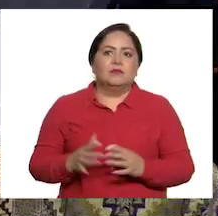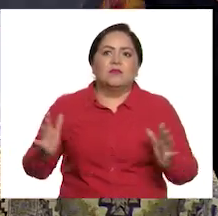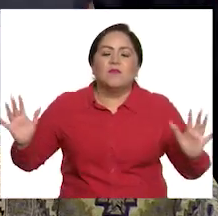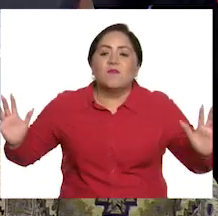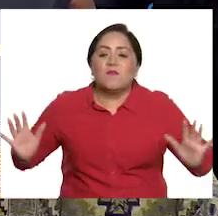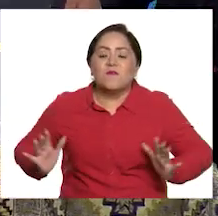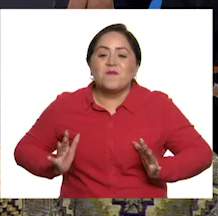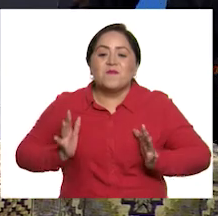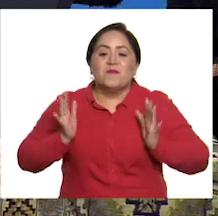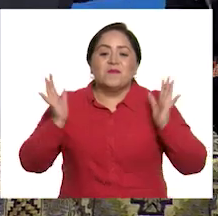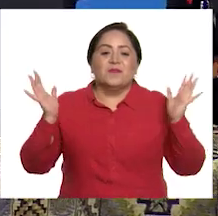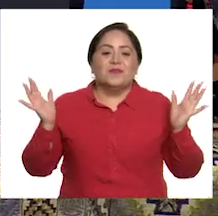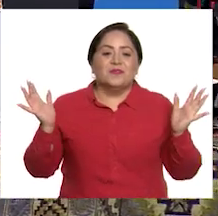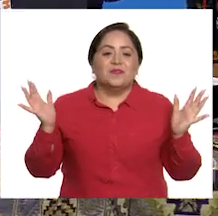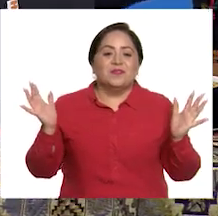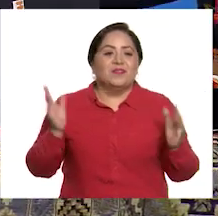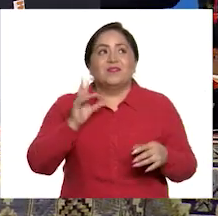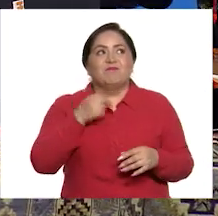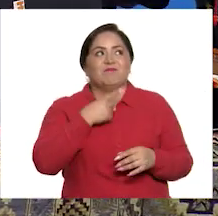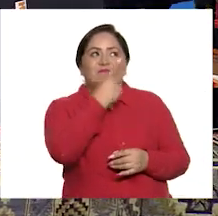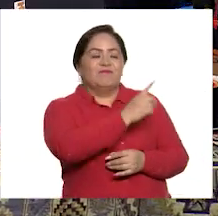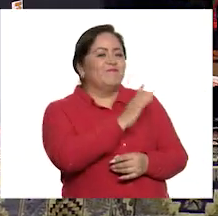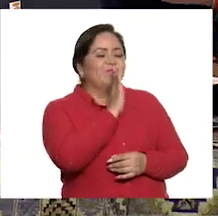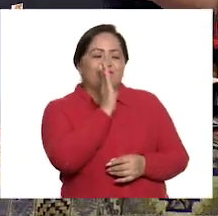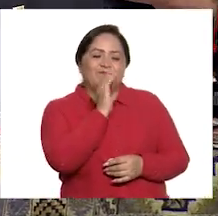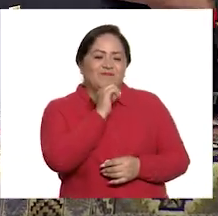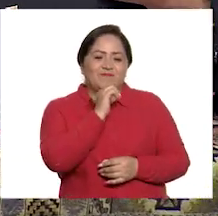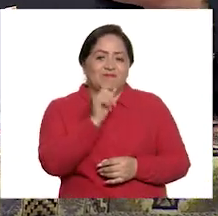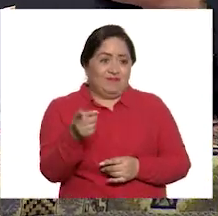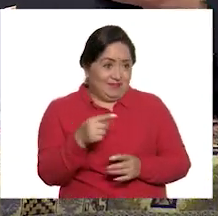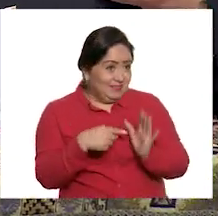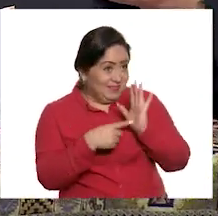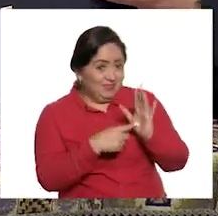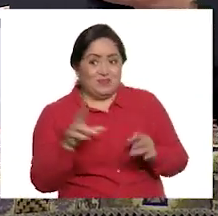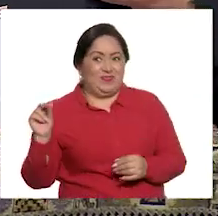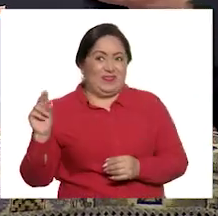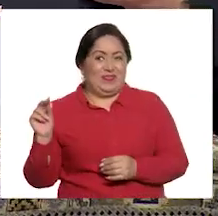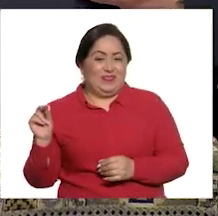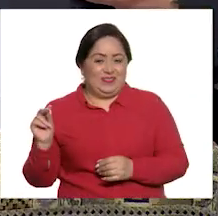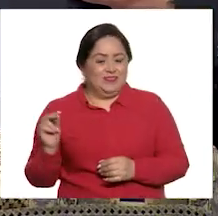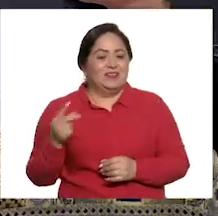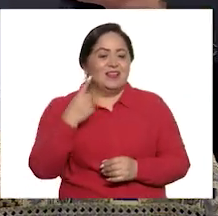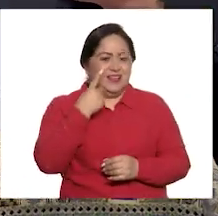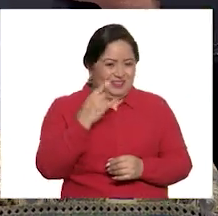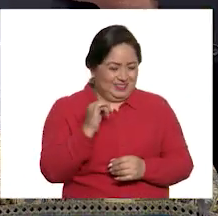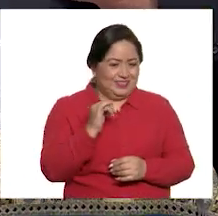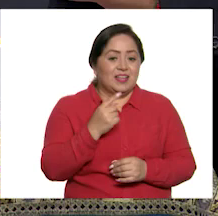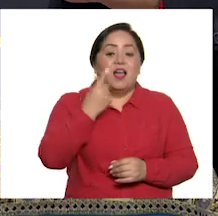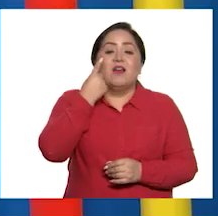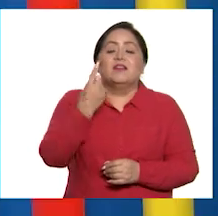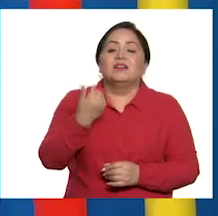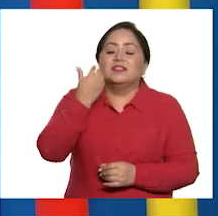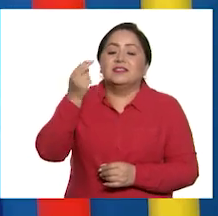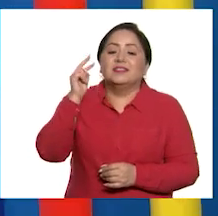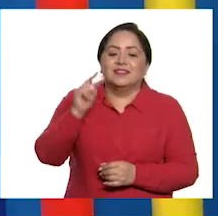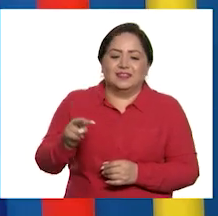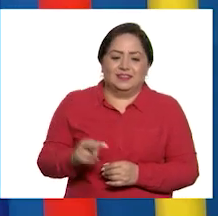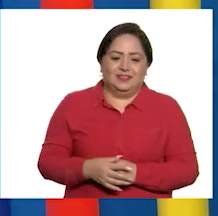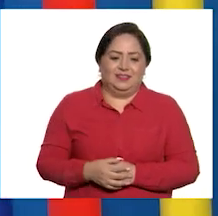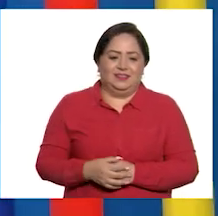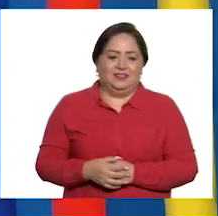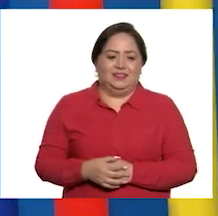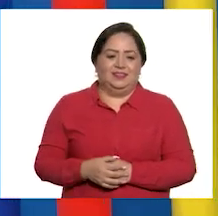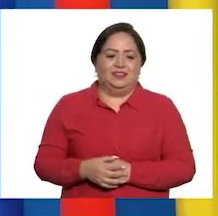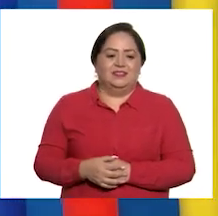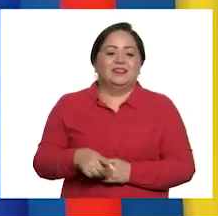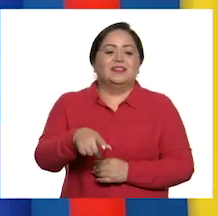¡Wow! Ok, sí. No te quiero contar qué es. ¿Le enseñamos? No. Bueno, bueno. ¿Por qué no? Perdón, yo vamos quiero a ver. Enseñarle. Sí. Mira.